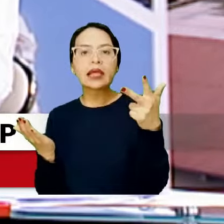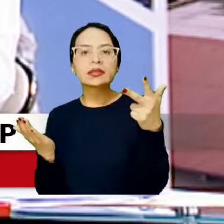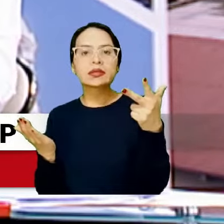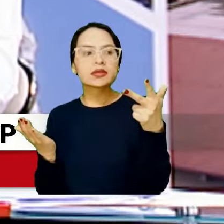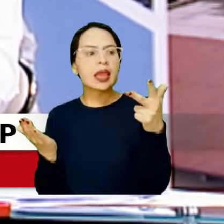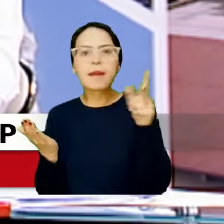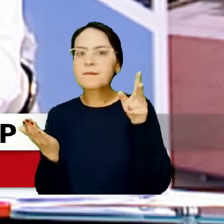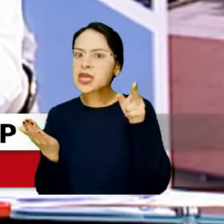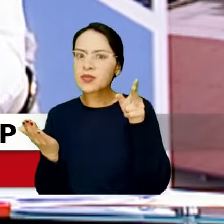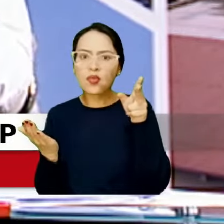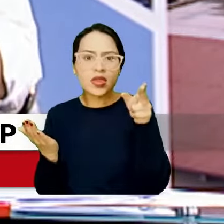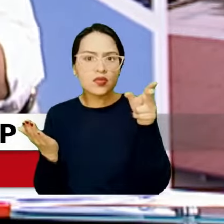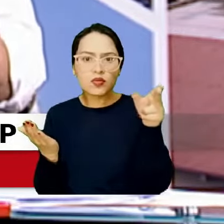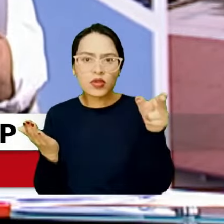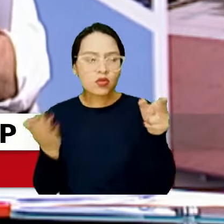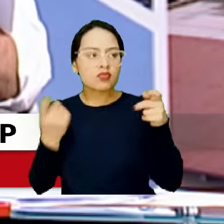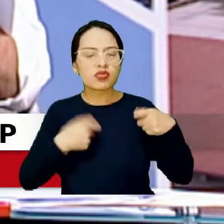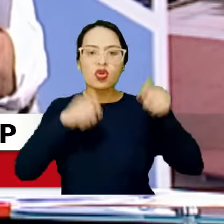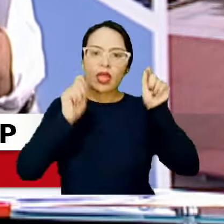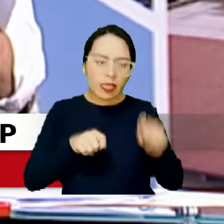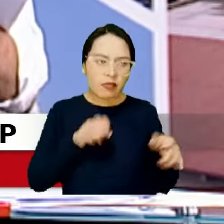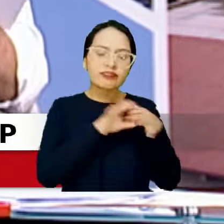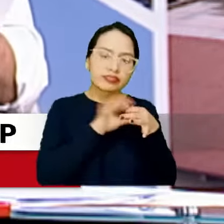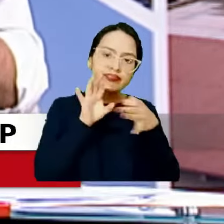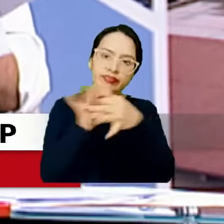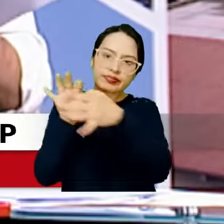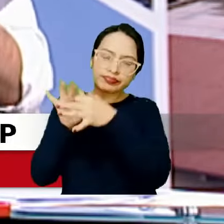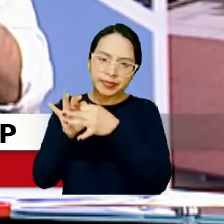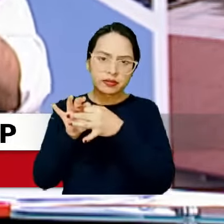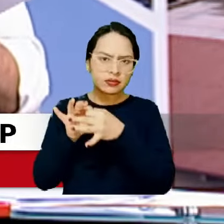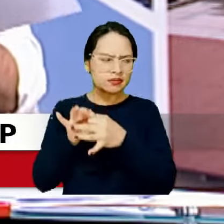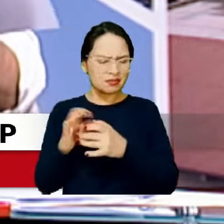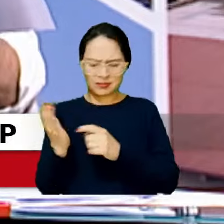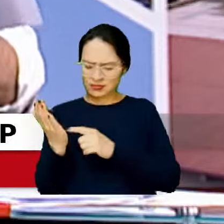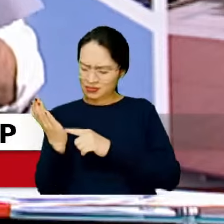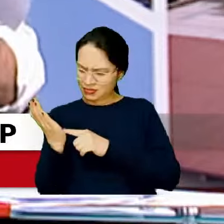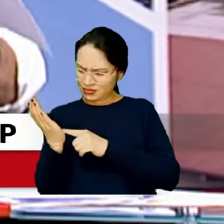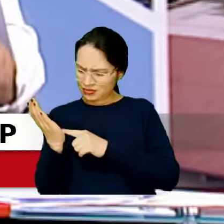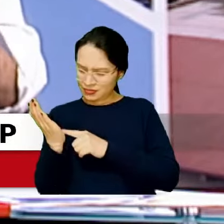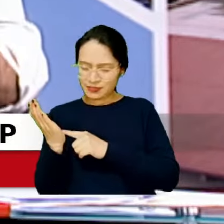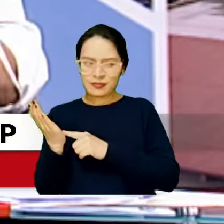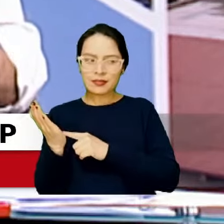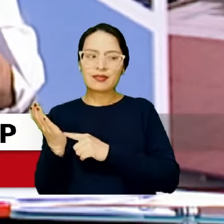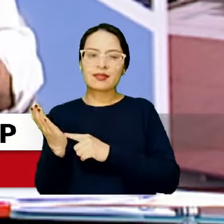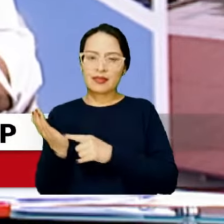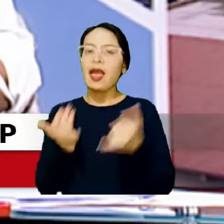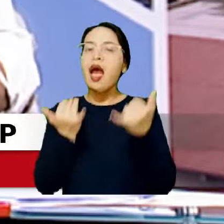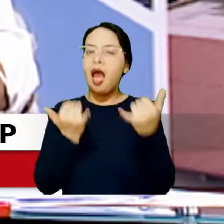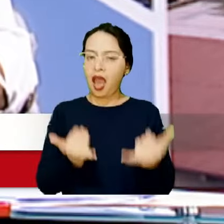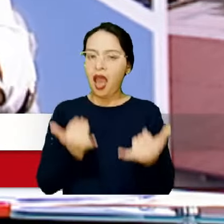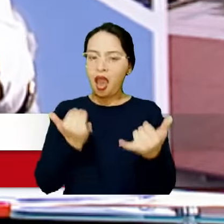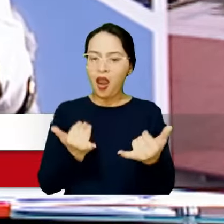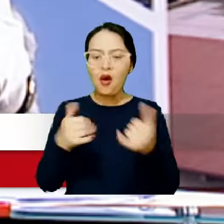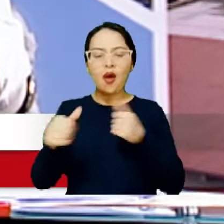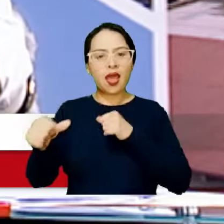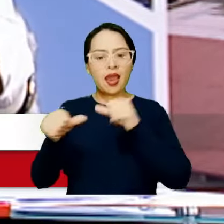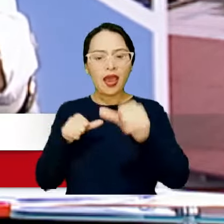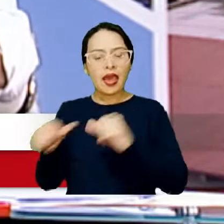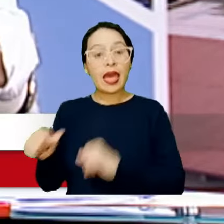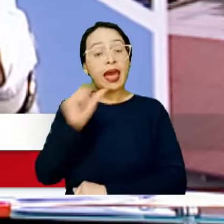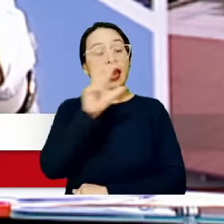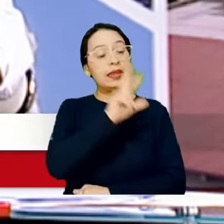a dedo, mi querida Karina. Es más, el monto preciso de los contratos a dedo que de esta administración no son de